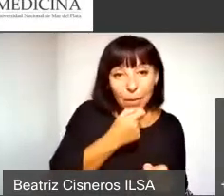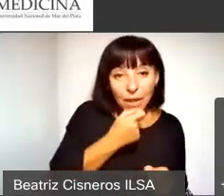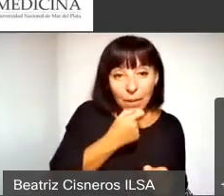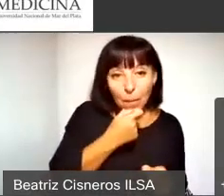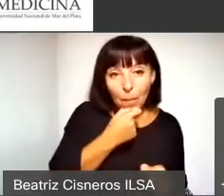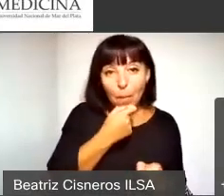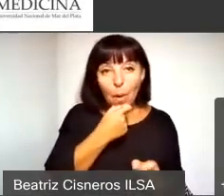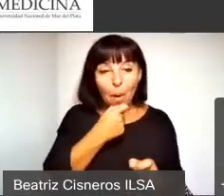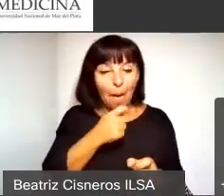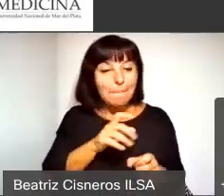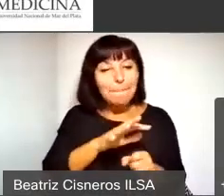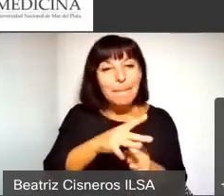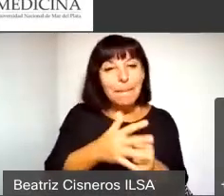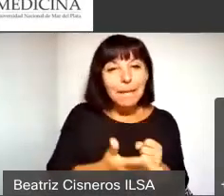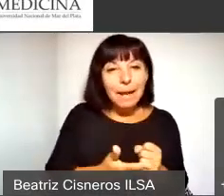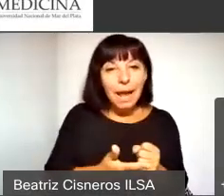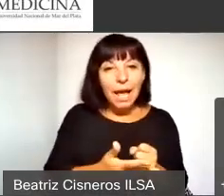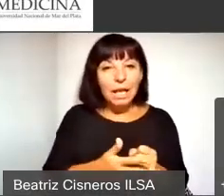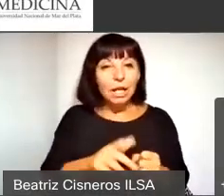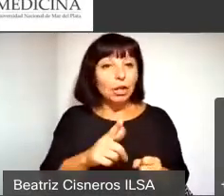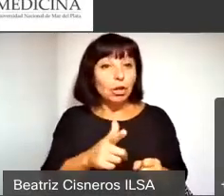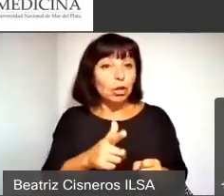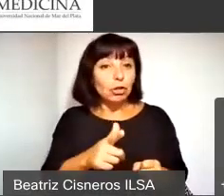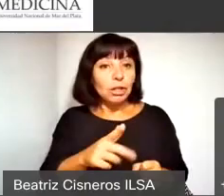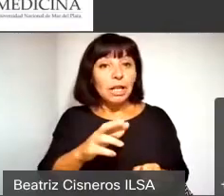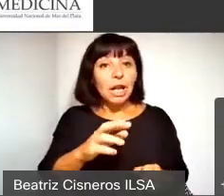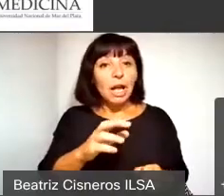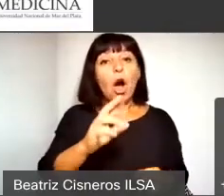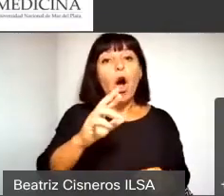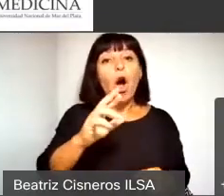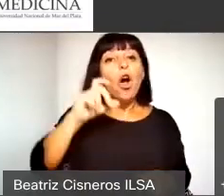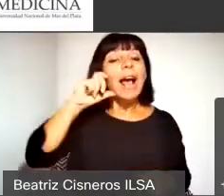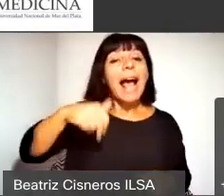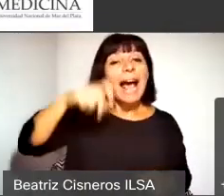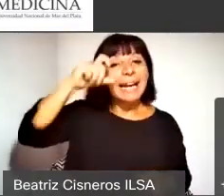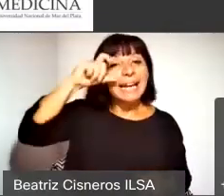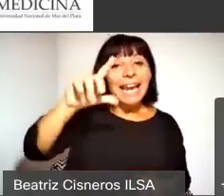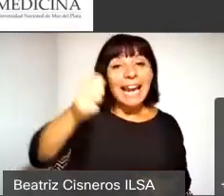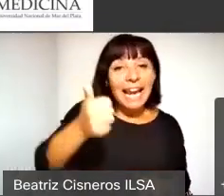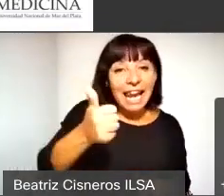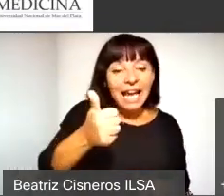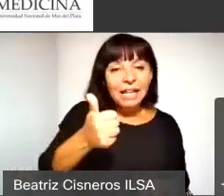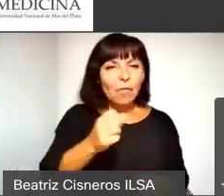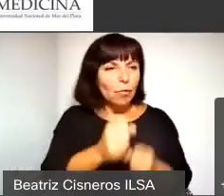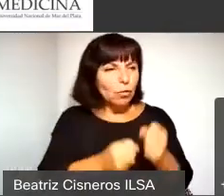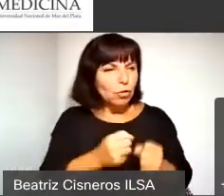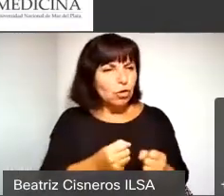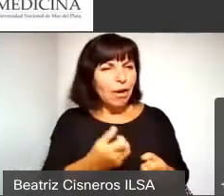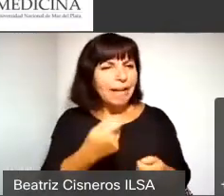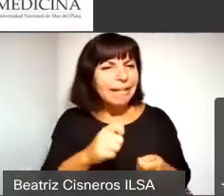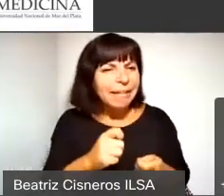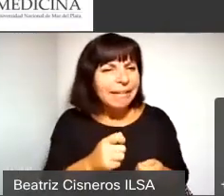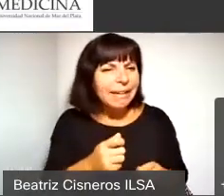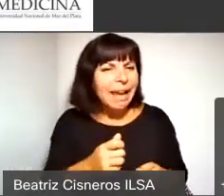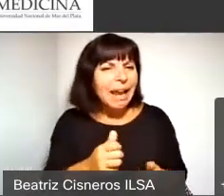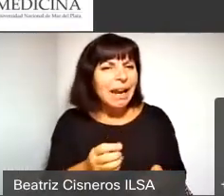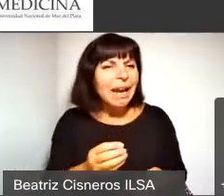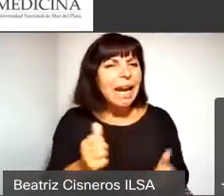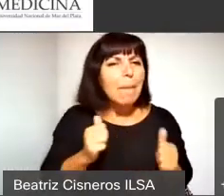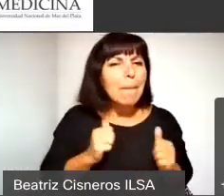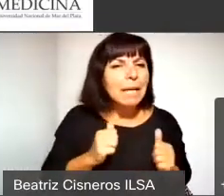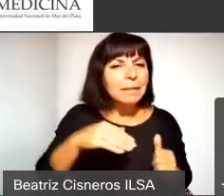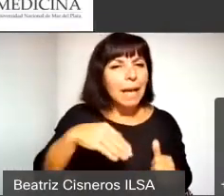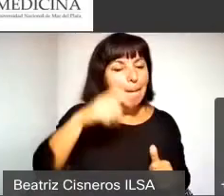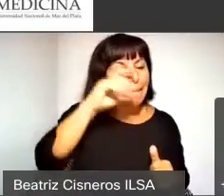funciones. Al no tener organelas, la mayoría de esas funciones son llevadas a cabo por la membrana plasmática.